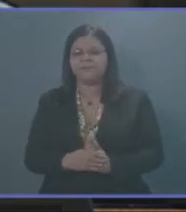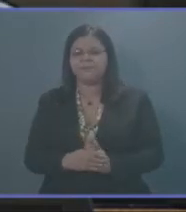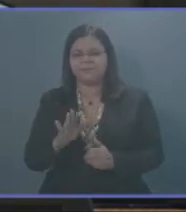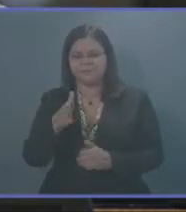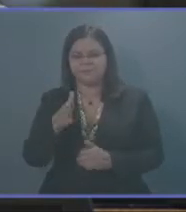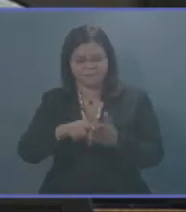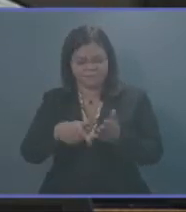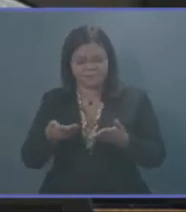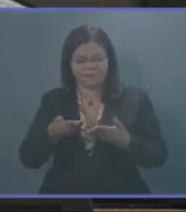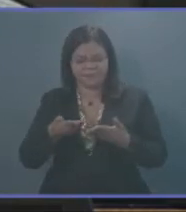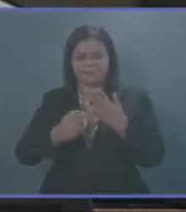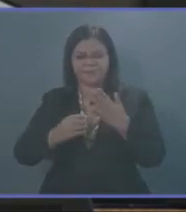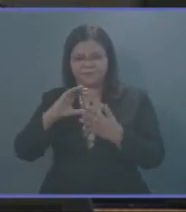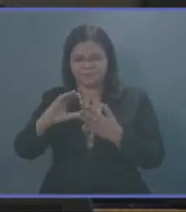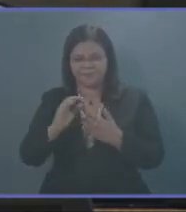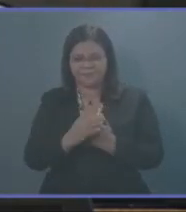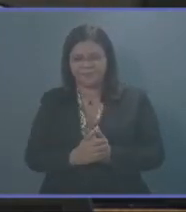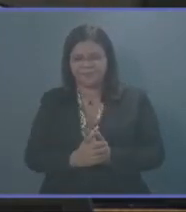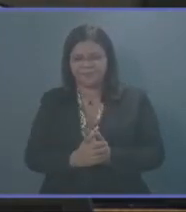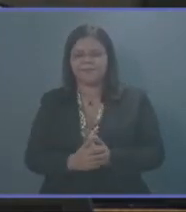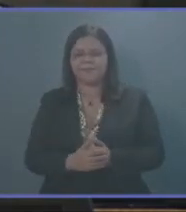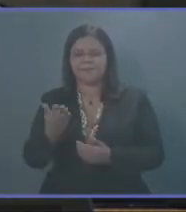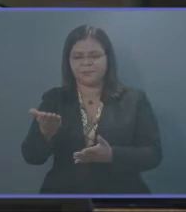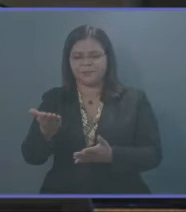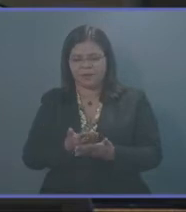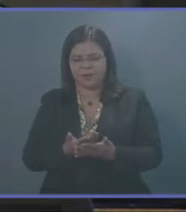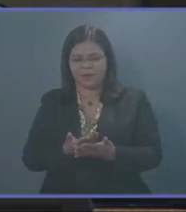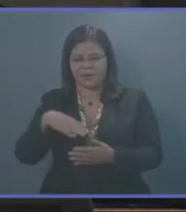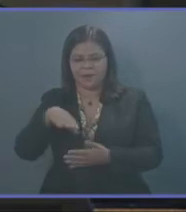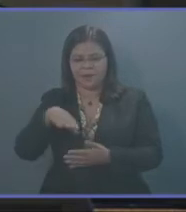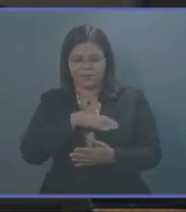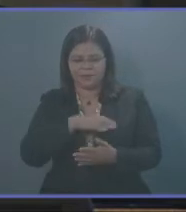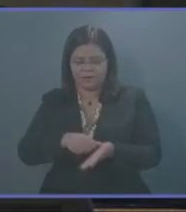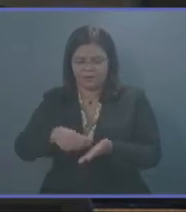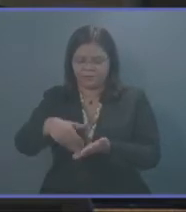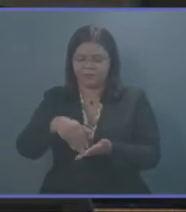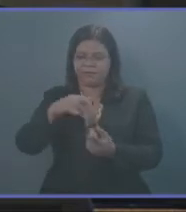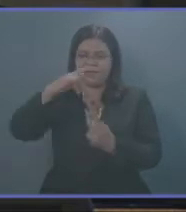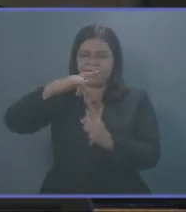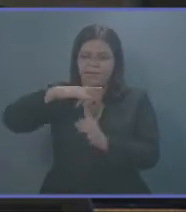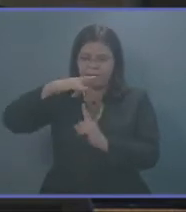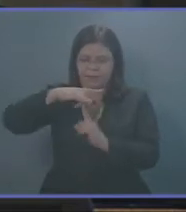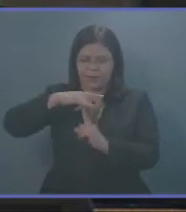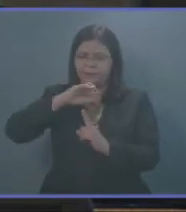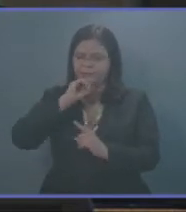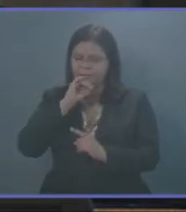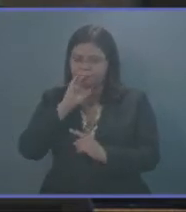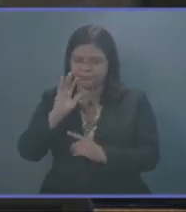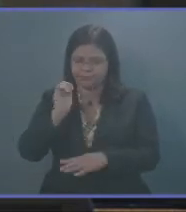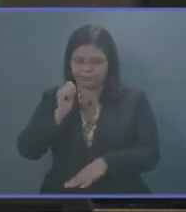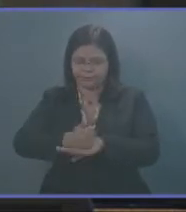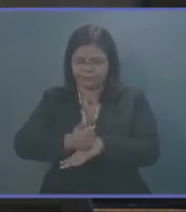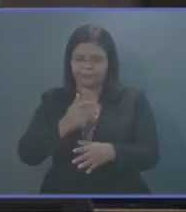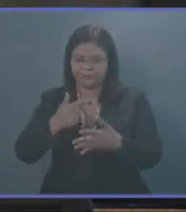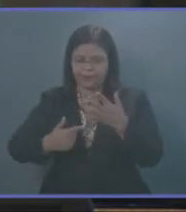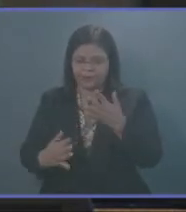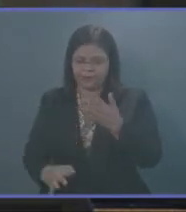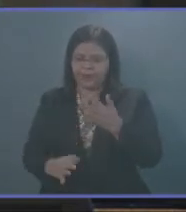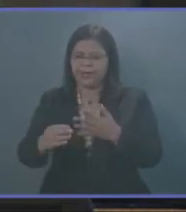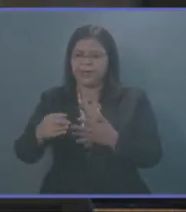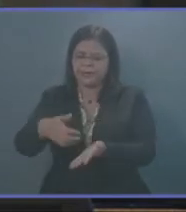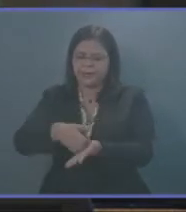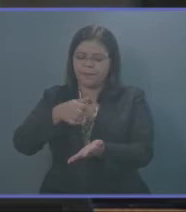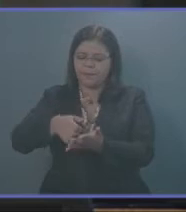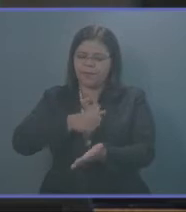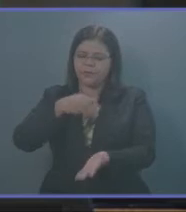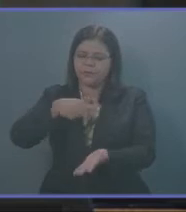uso de sus facultades constitucionales y a iniciativa del Consejo Municipal de Ilopango, Departamento de San Salvador, decreta la siguiente. Ley de Impuestos